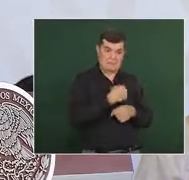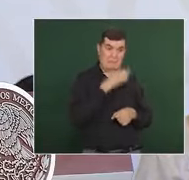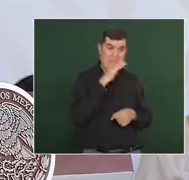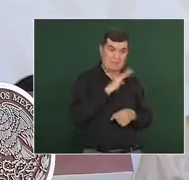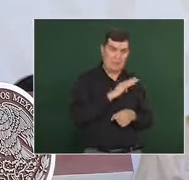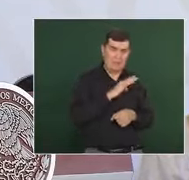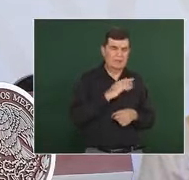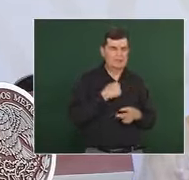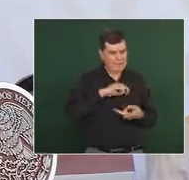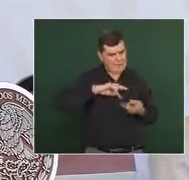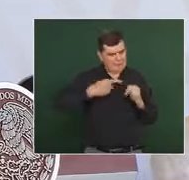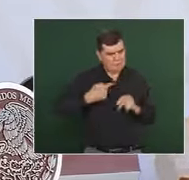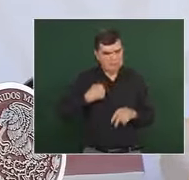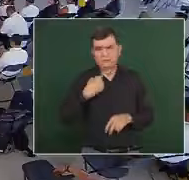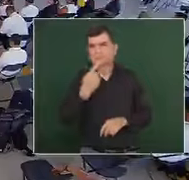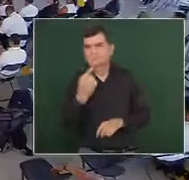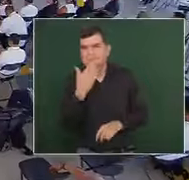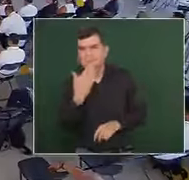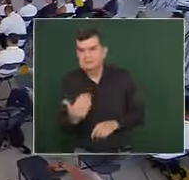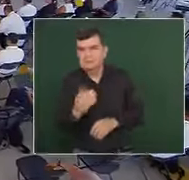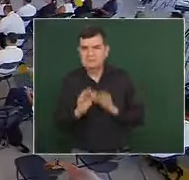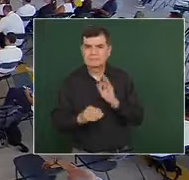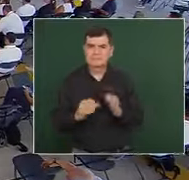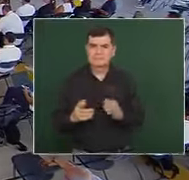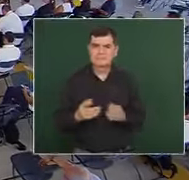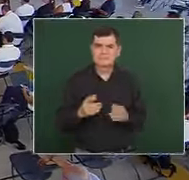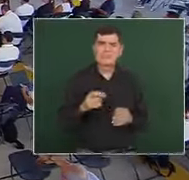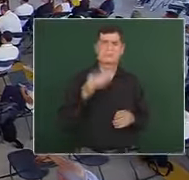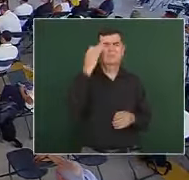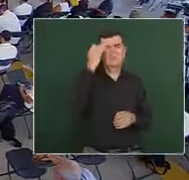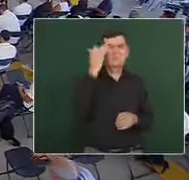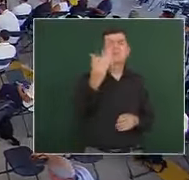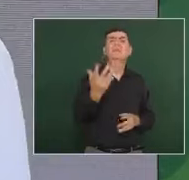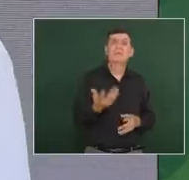Siempre dicen, sí, eso está bien, pero ¿cuánto tiempo te lleva?